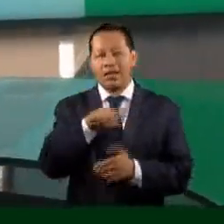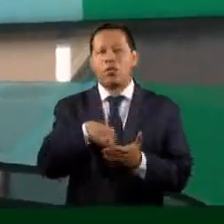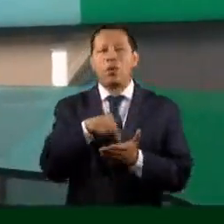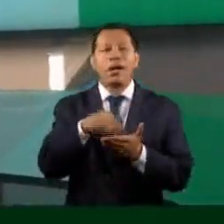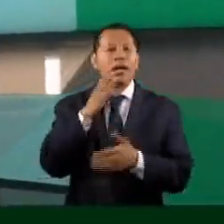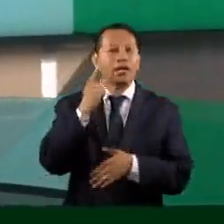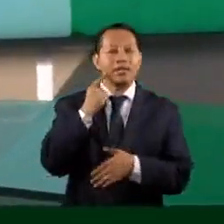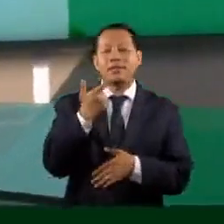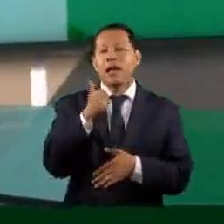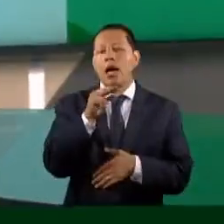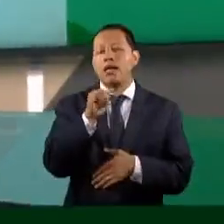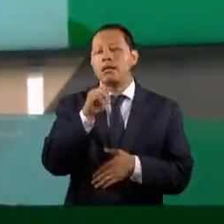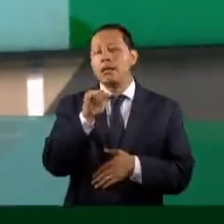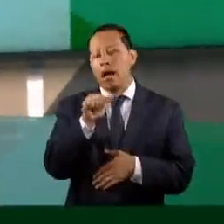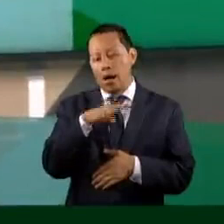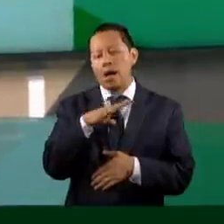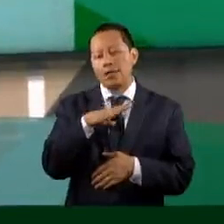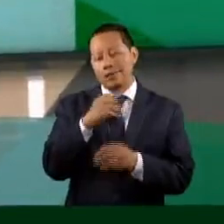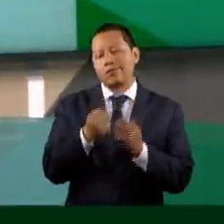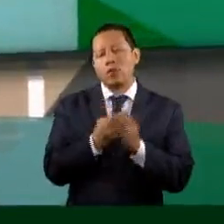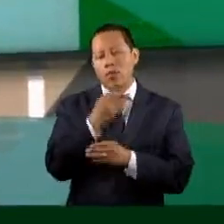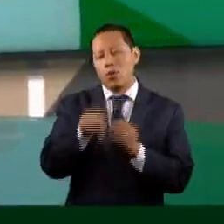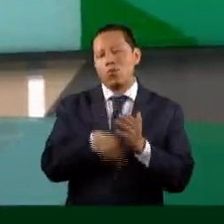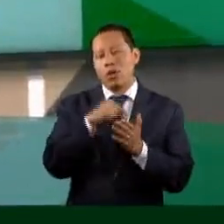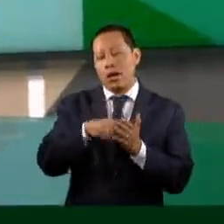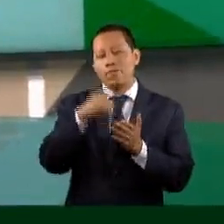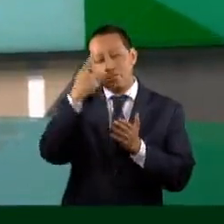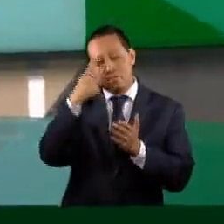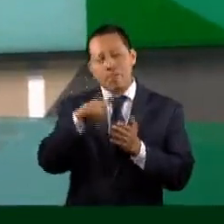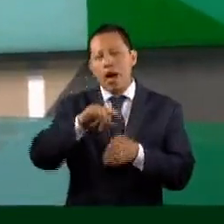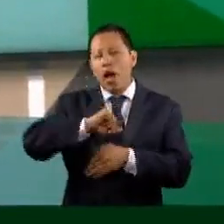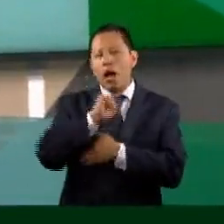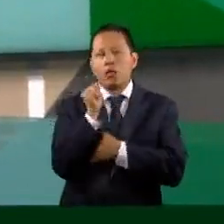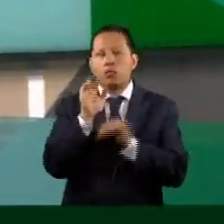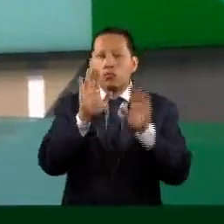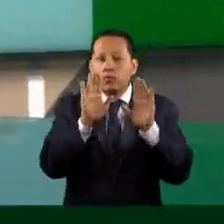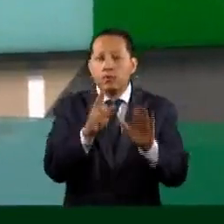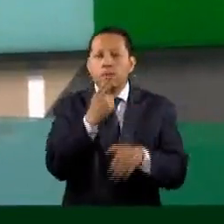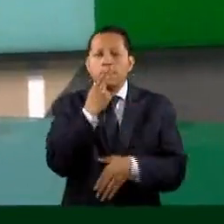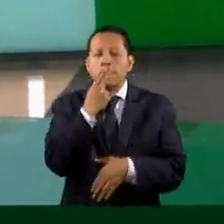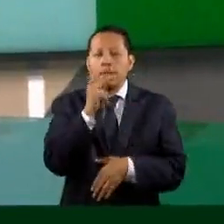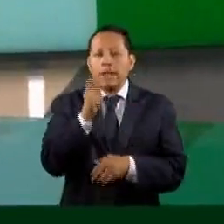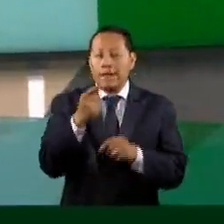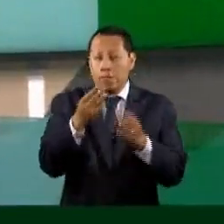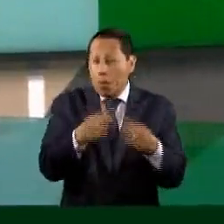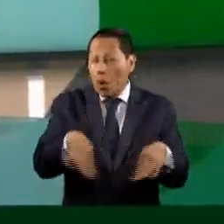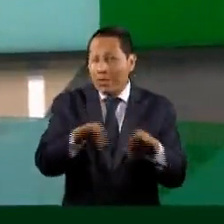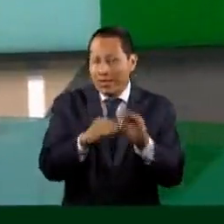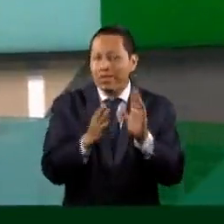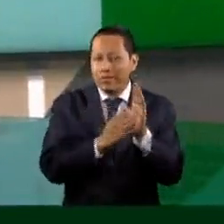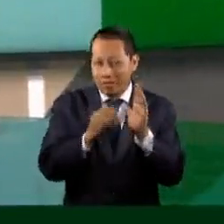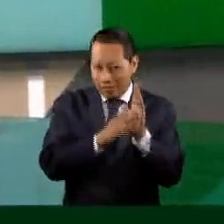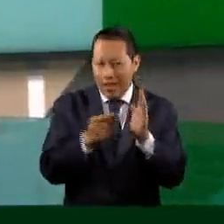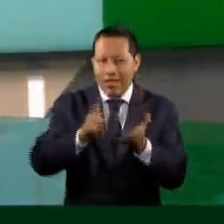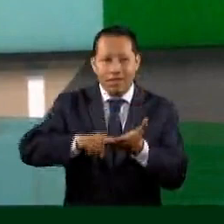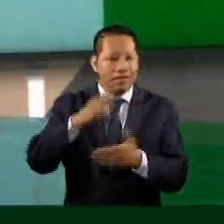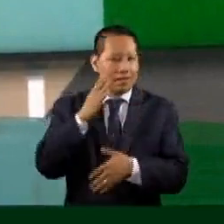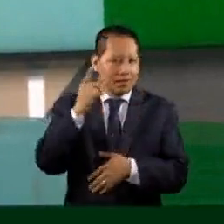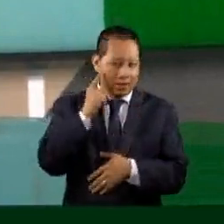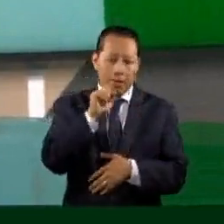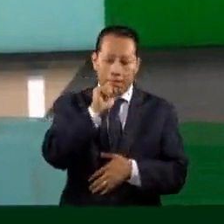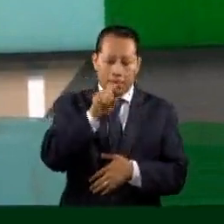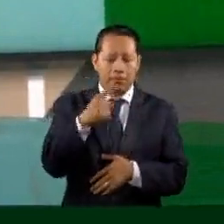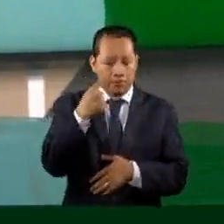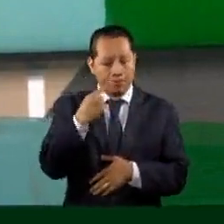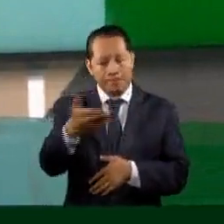Lázaro, que justo hoy se convierte en el nuevo recinto que resguardará importantes documentos históricos de la Cámara de Diputados. Adelante, Karina, buenas